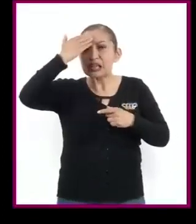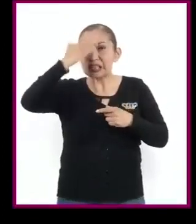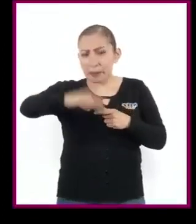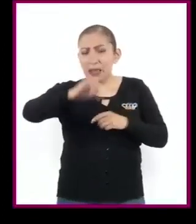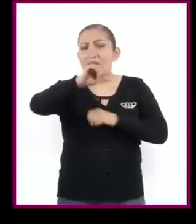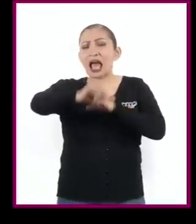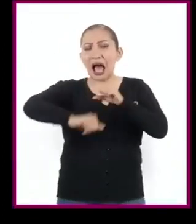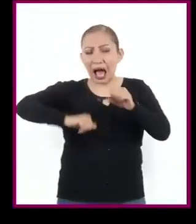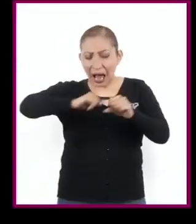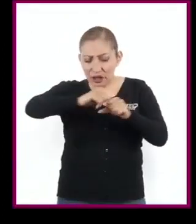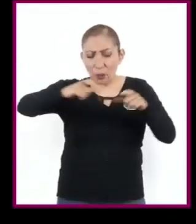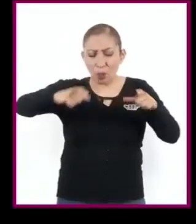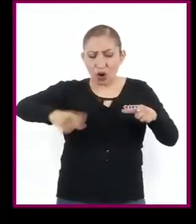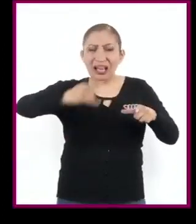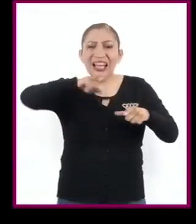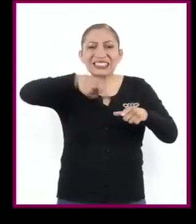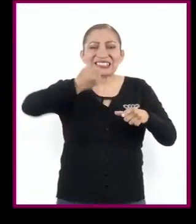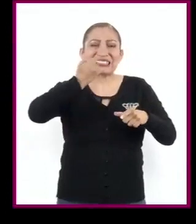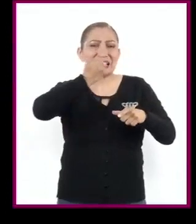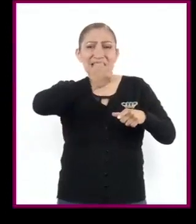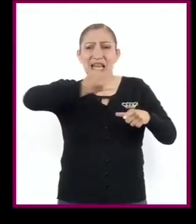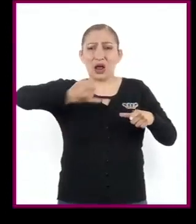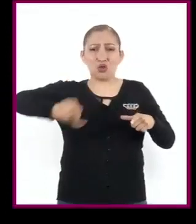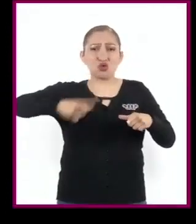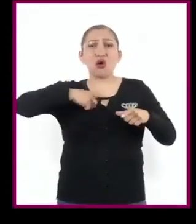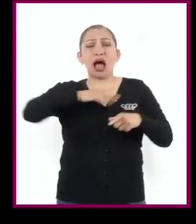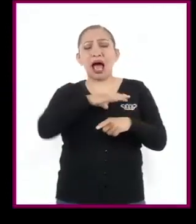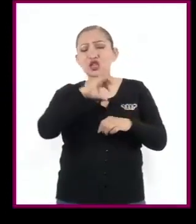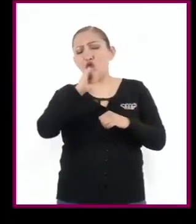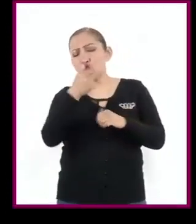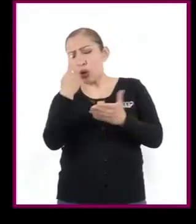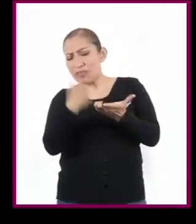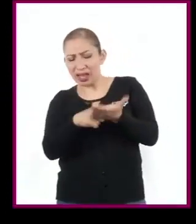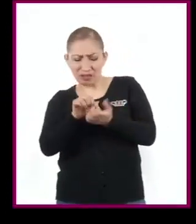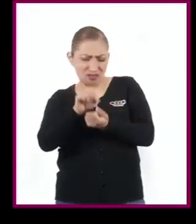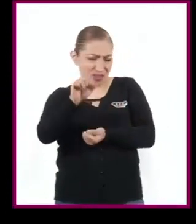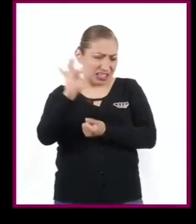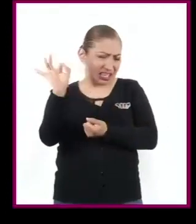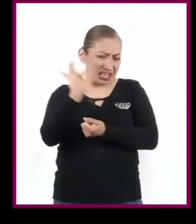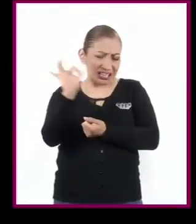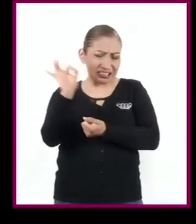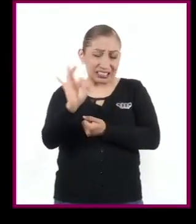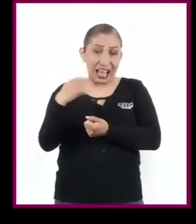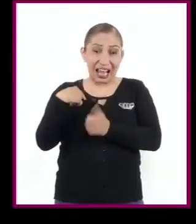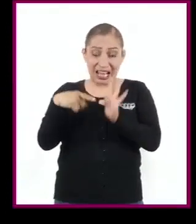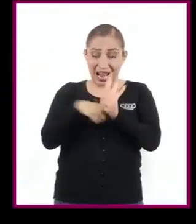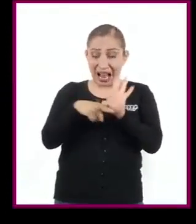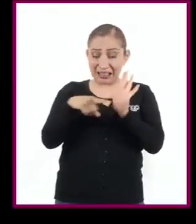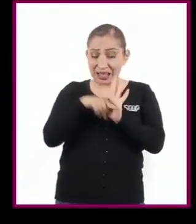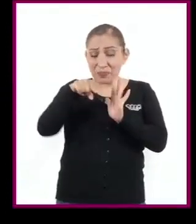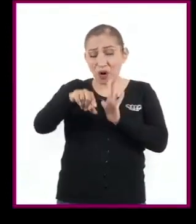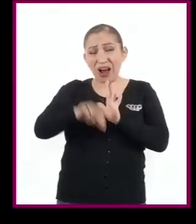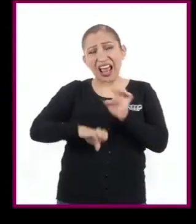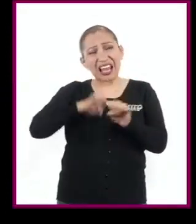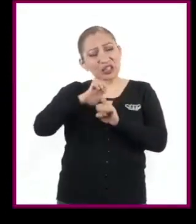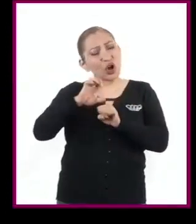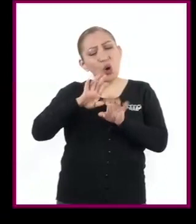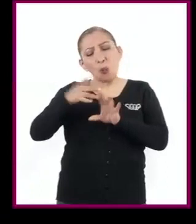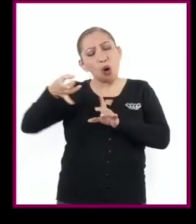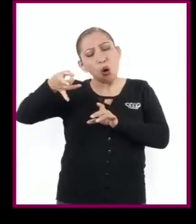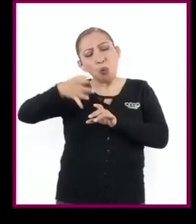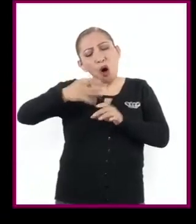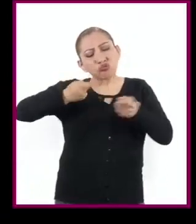los átomos eran neutros, así que debía existir algo ahí que cancelara la carga negativa de los